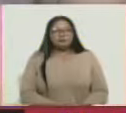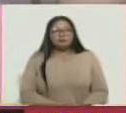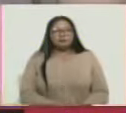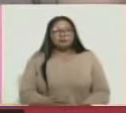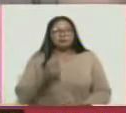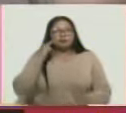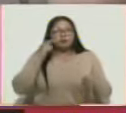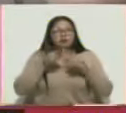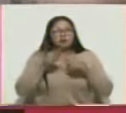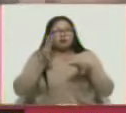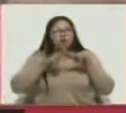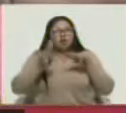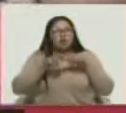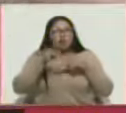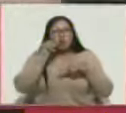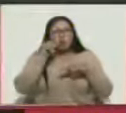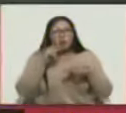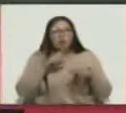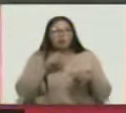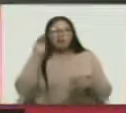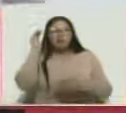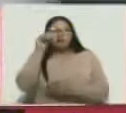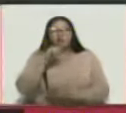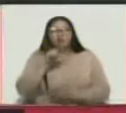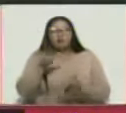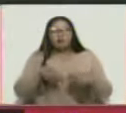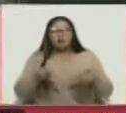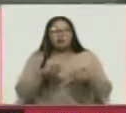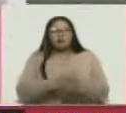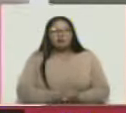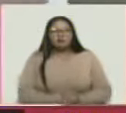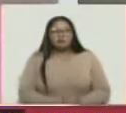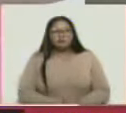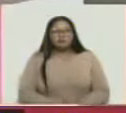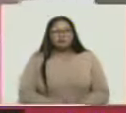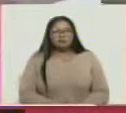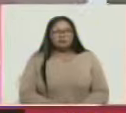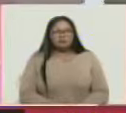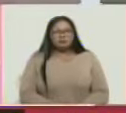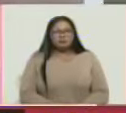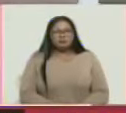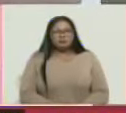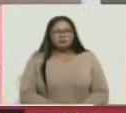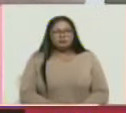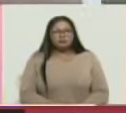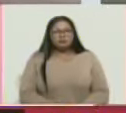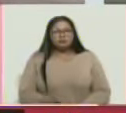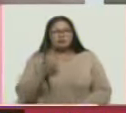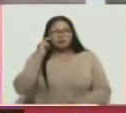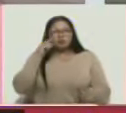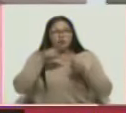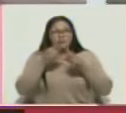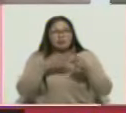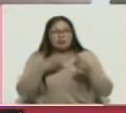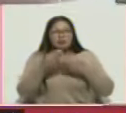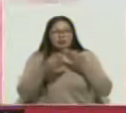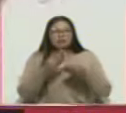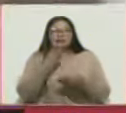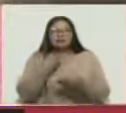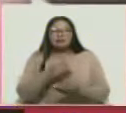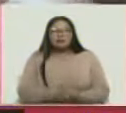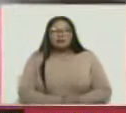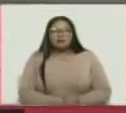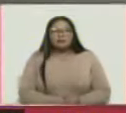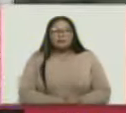los niños y es el futuro del Estado de Palestina. Uh-huh. Esto es el objetivo de Israel. Acabar con